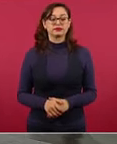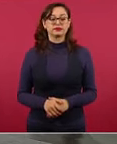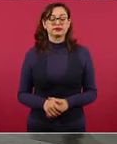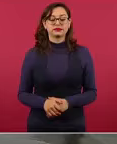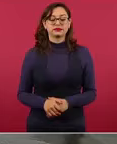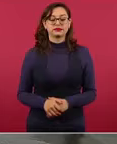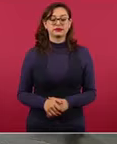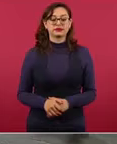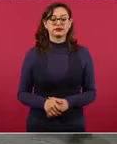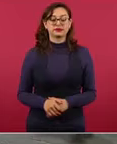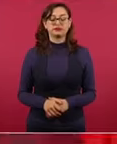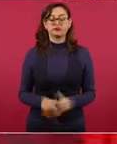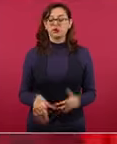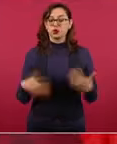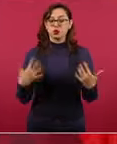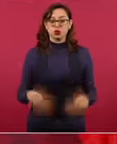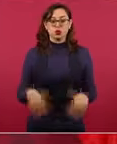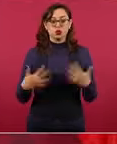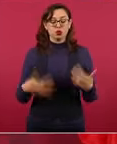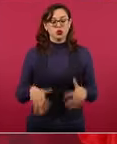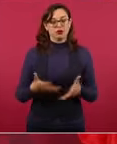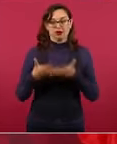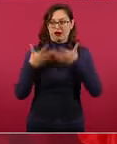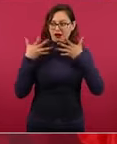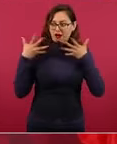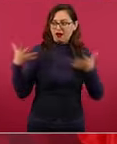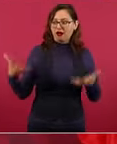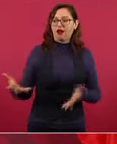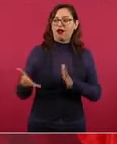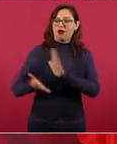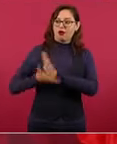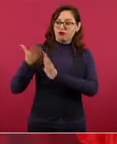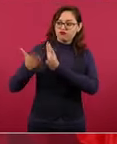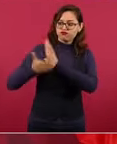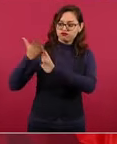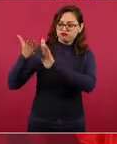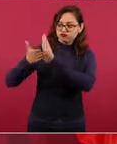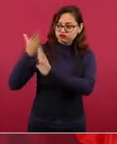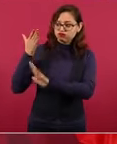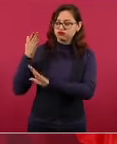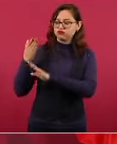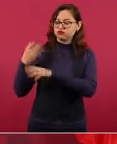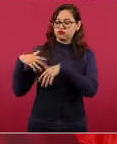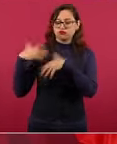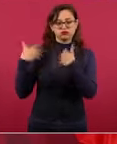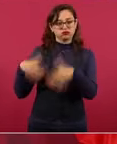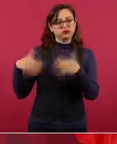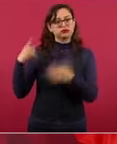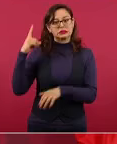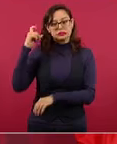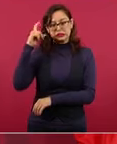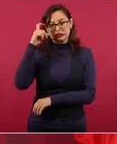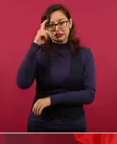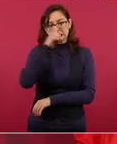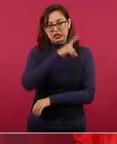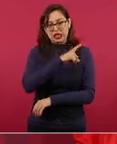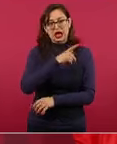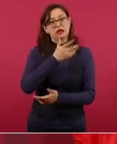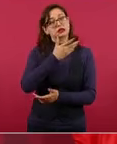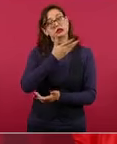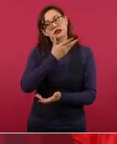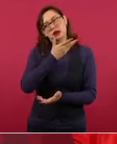estar haciendo esta gran obra y luego estar aguantando es un vídeo de los